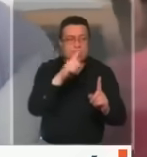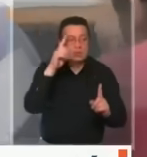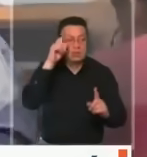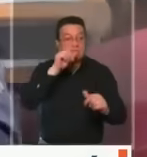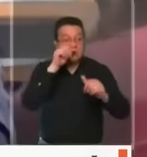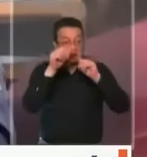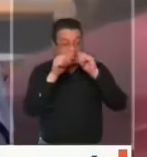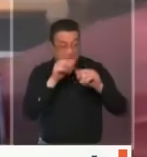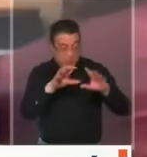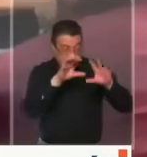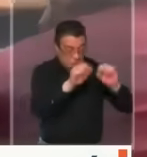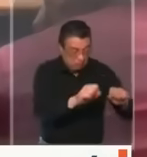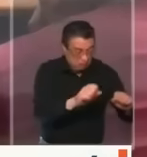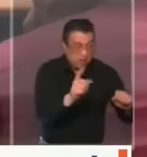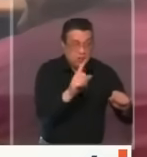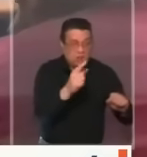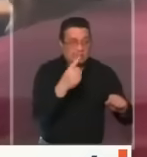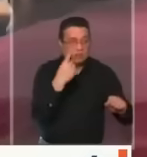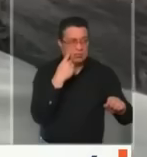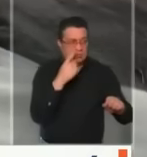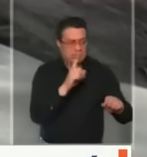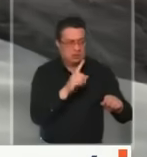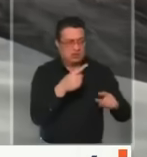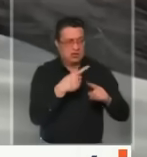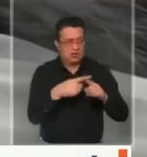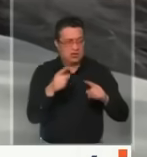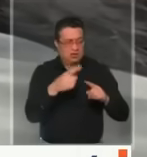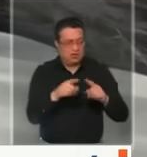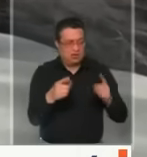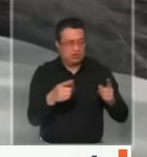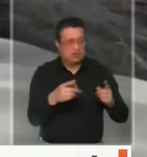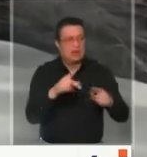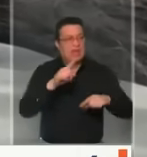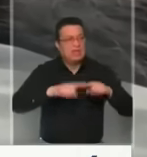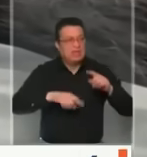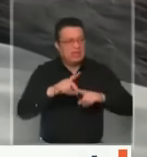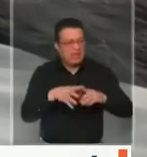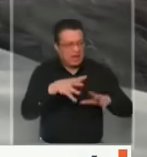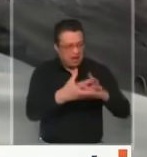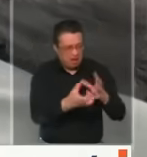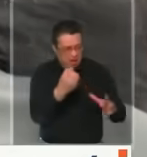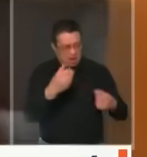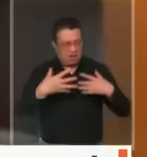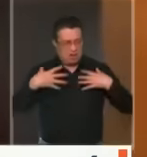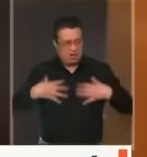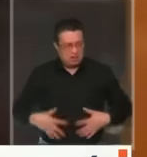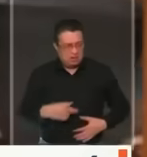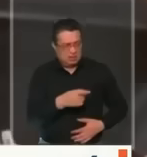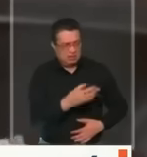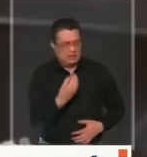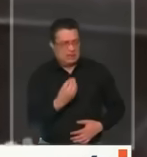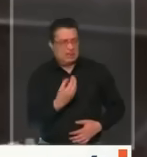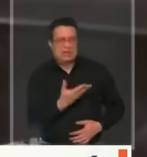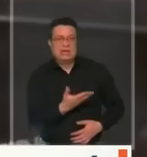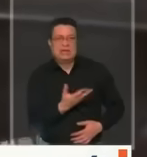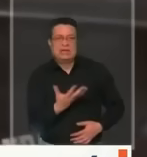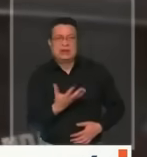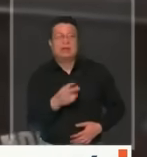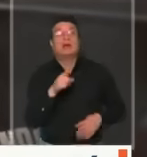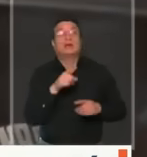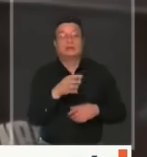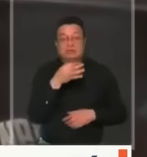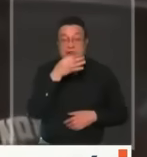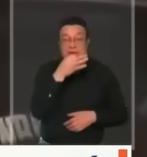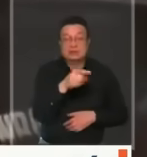sus manos, los vieron llenos de otro tipo de polvo, de tierra, vistiendo overoles. Estamos hablando, magistrado, de que si